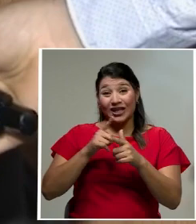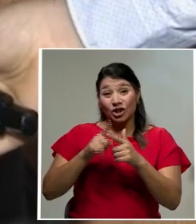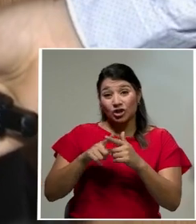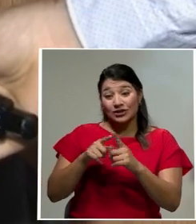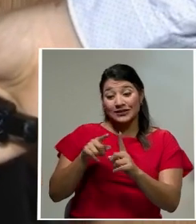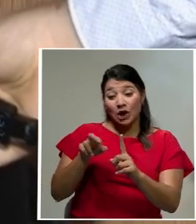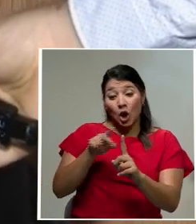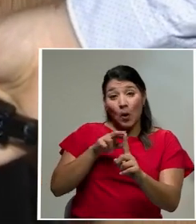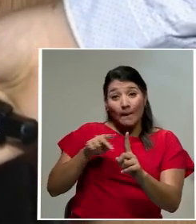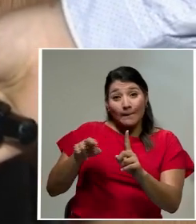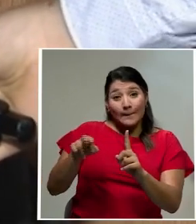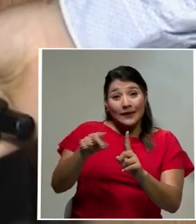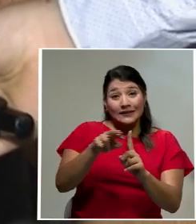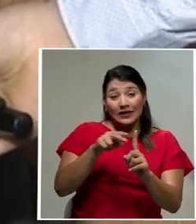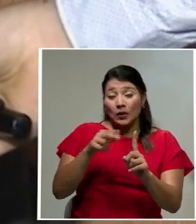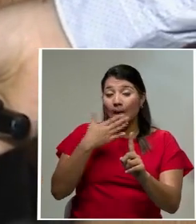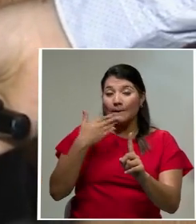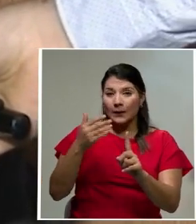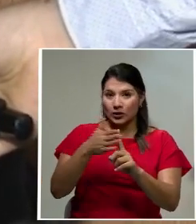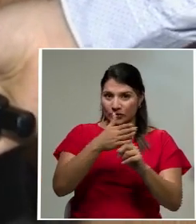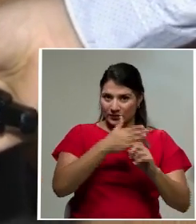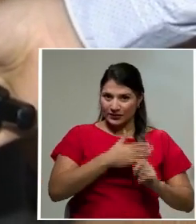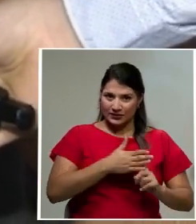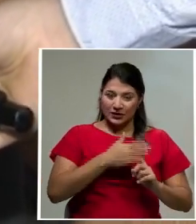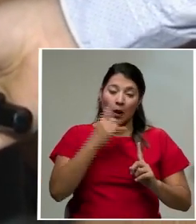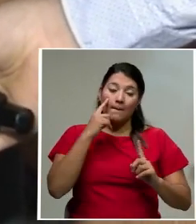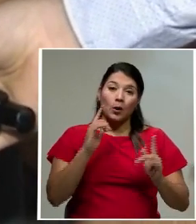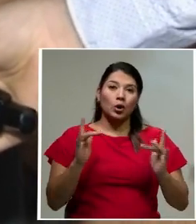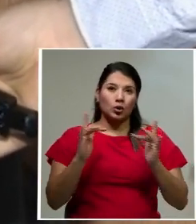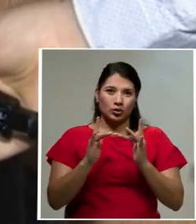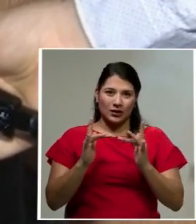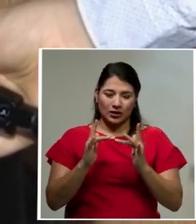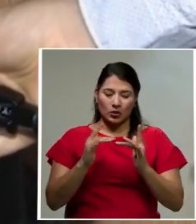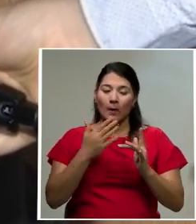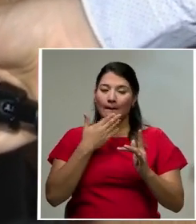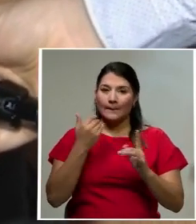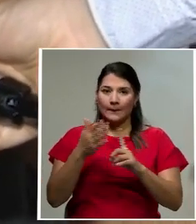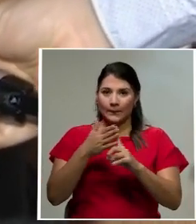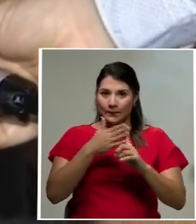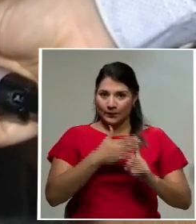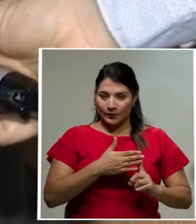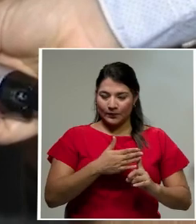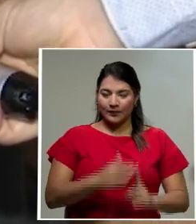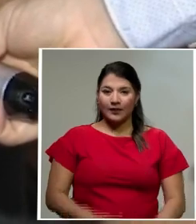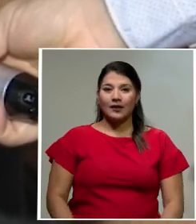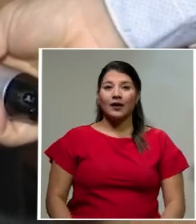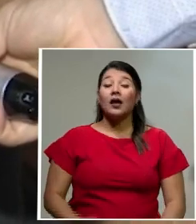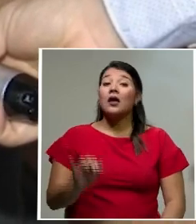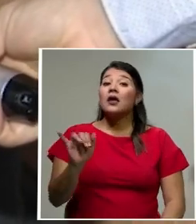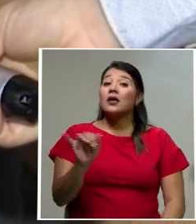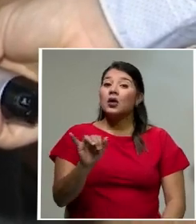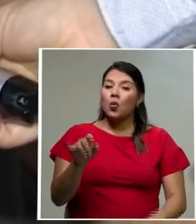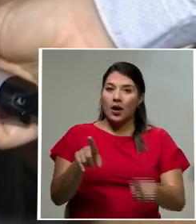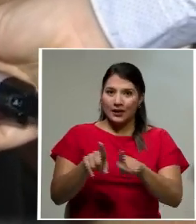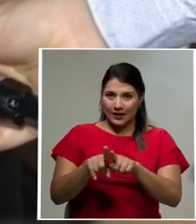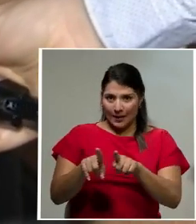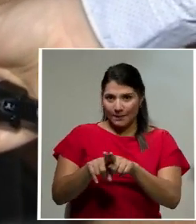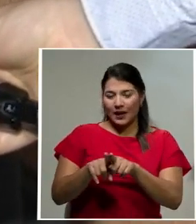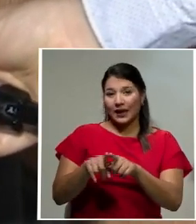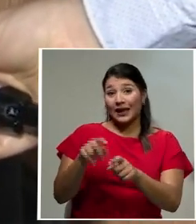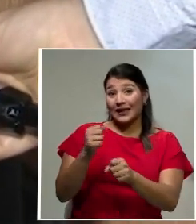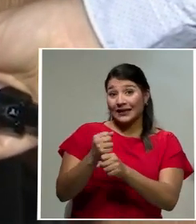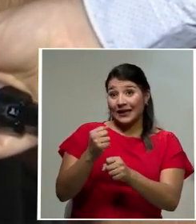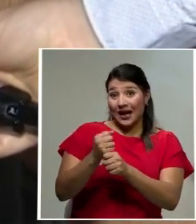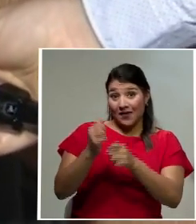curul, por nexo, por contacto. E igualmente con el personal de su oficina